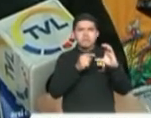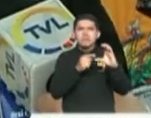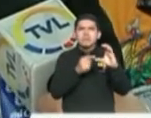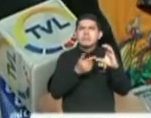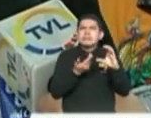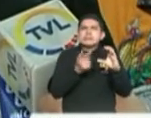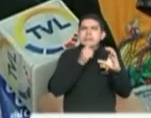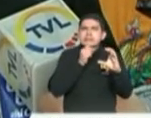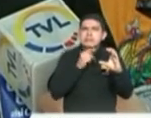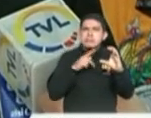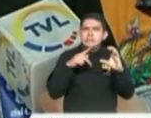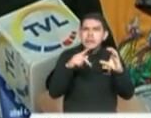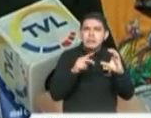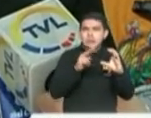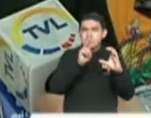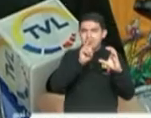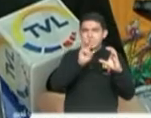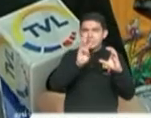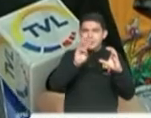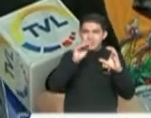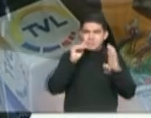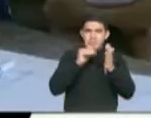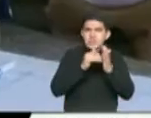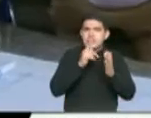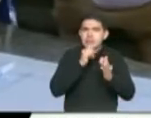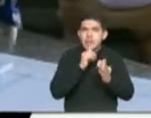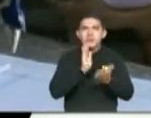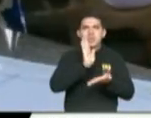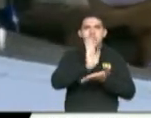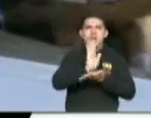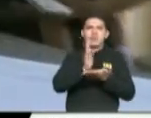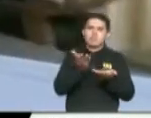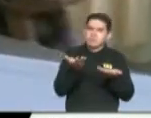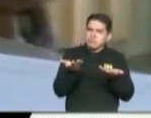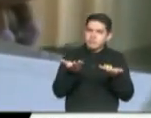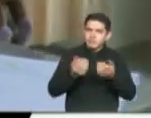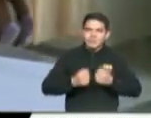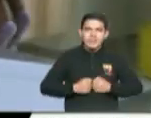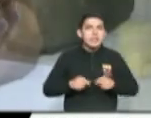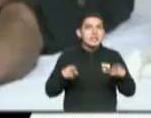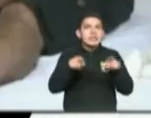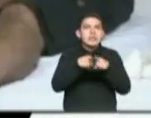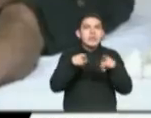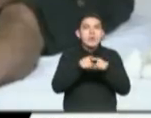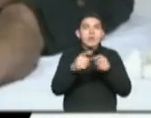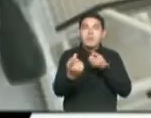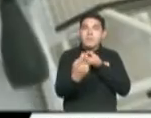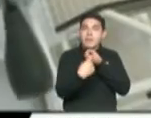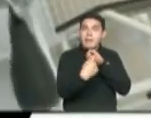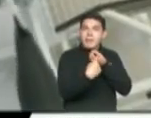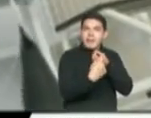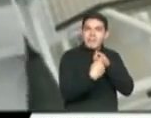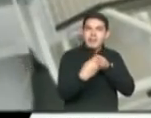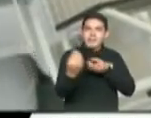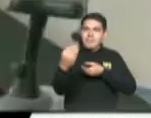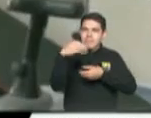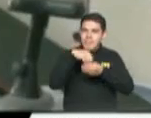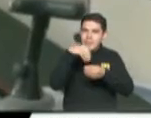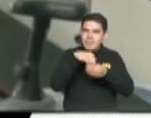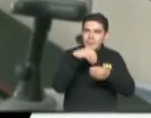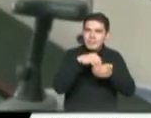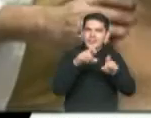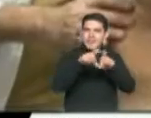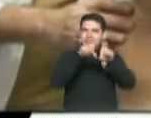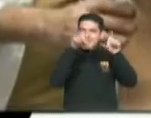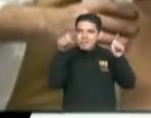diferencia de 26 mil dólares te cubre directamente el ies de igual manera si los aportes que ha realizado el usuario a la empresa de